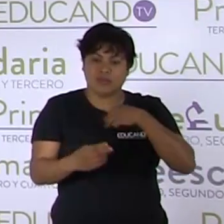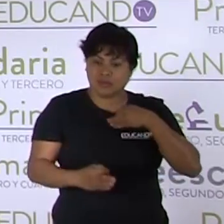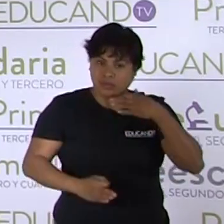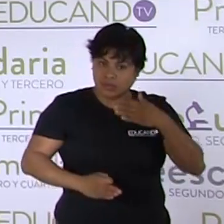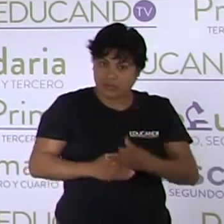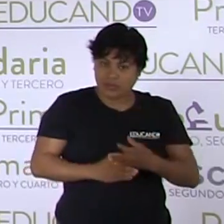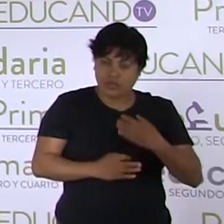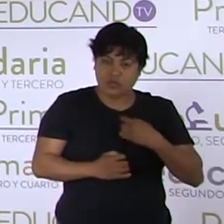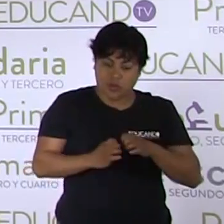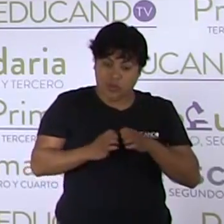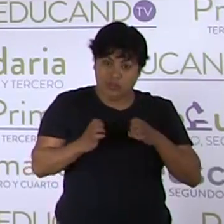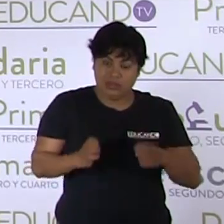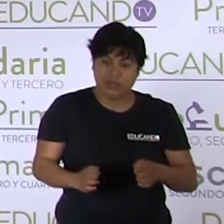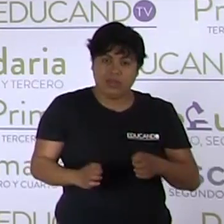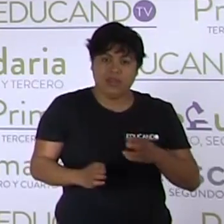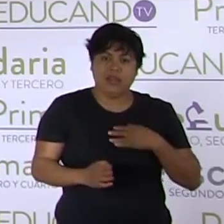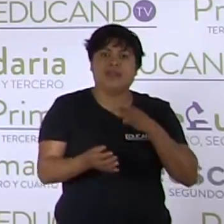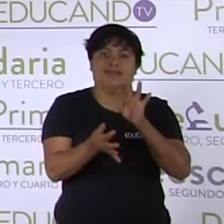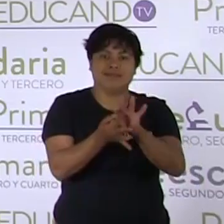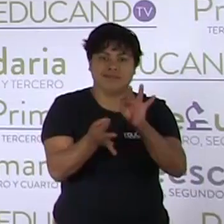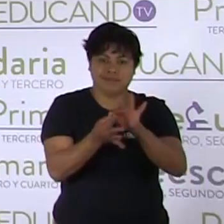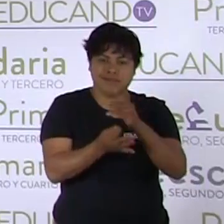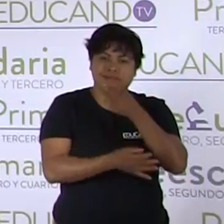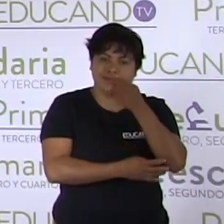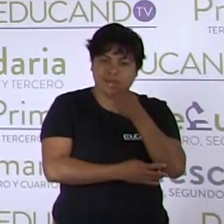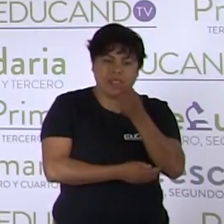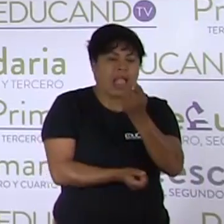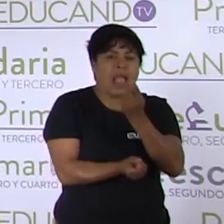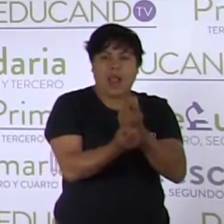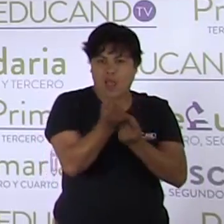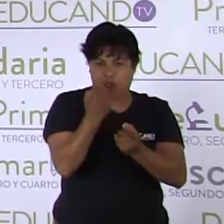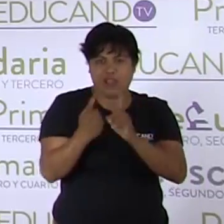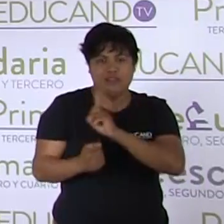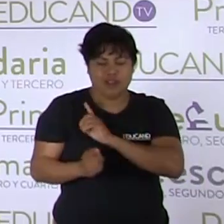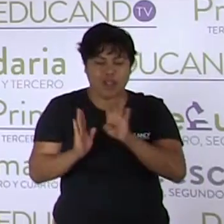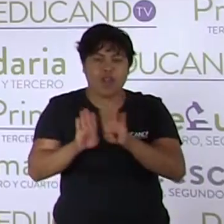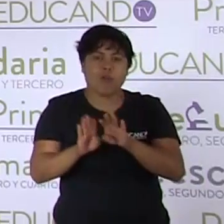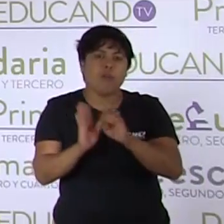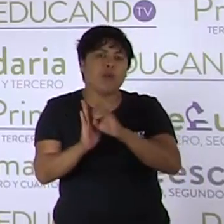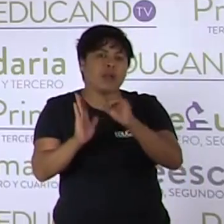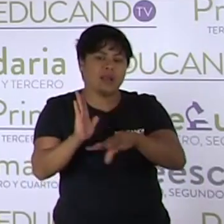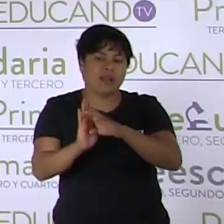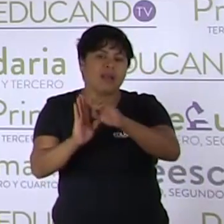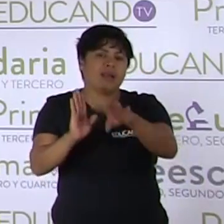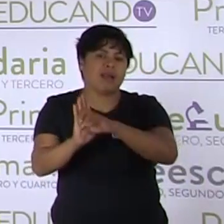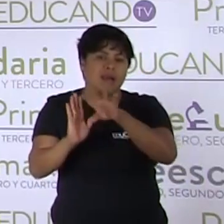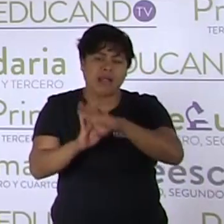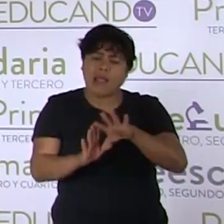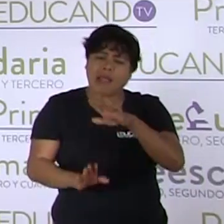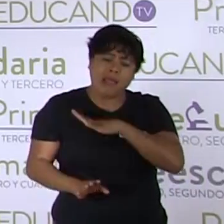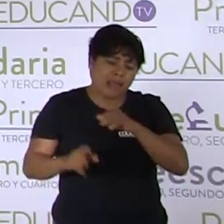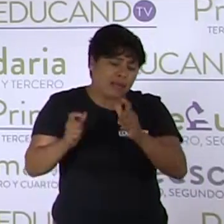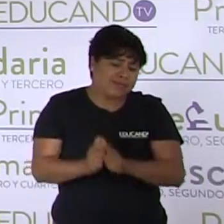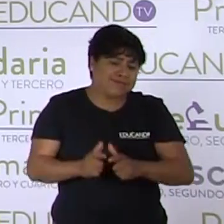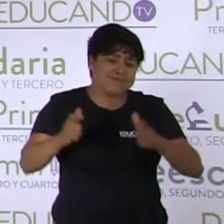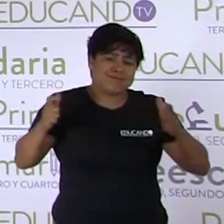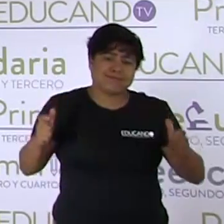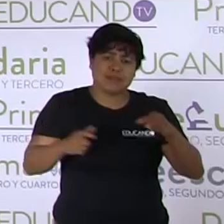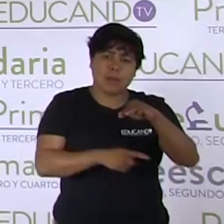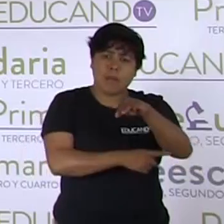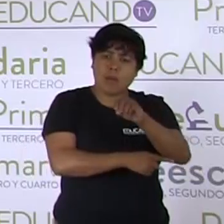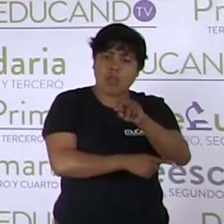estoy pues enunciando. Solo algunas de el gran modismo